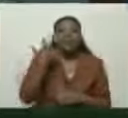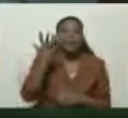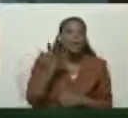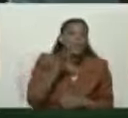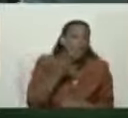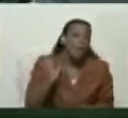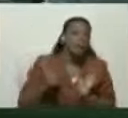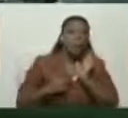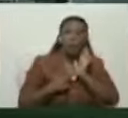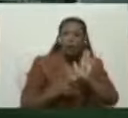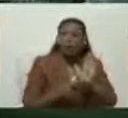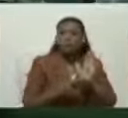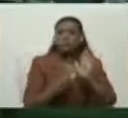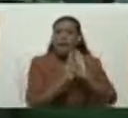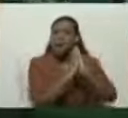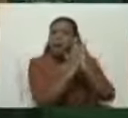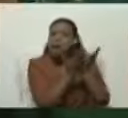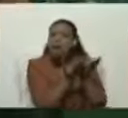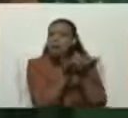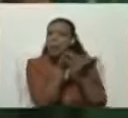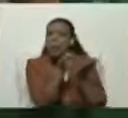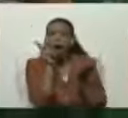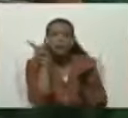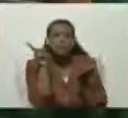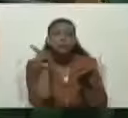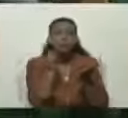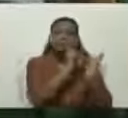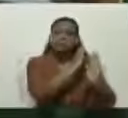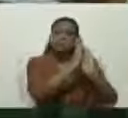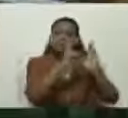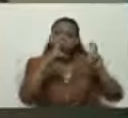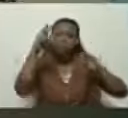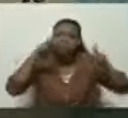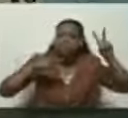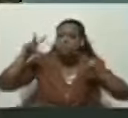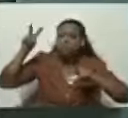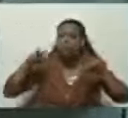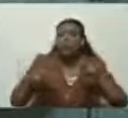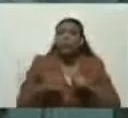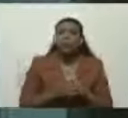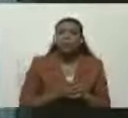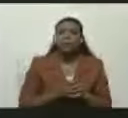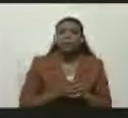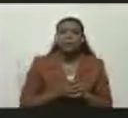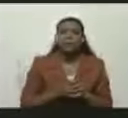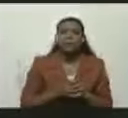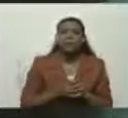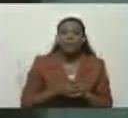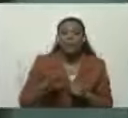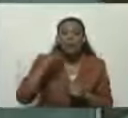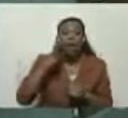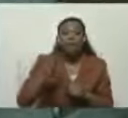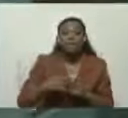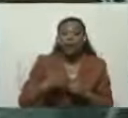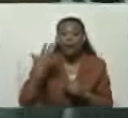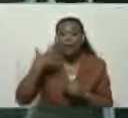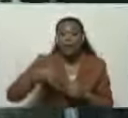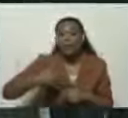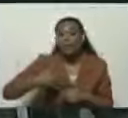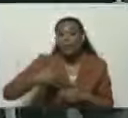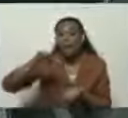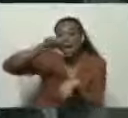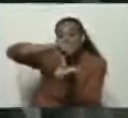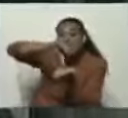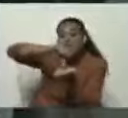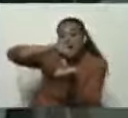ejemplo, aquí en la Galería de la República Islámica de Irán,